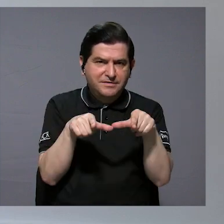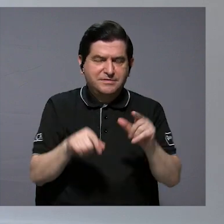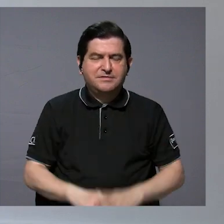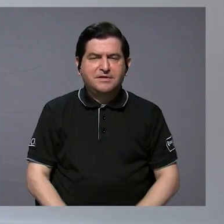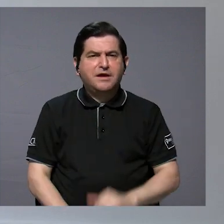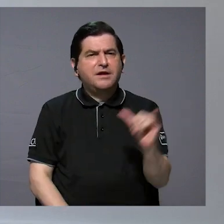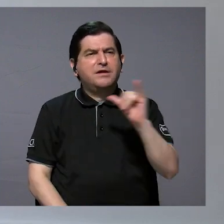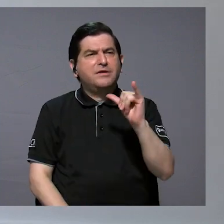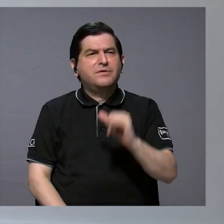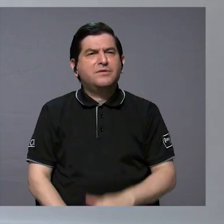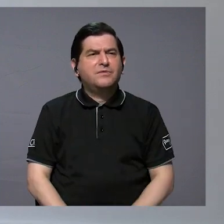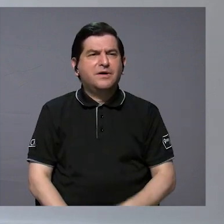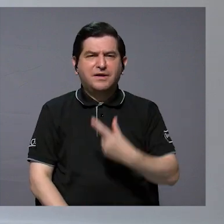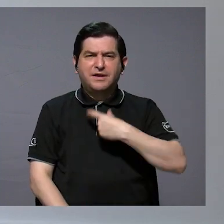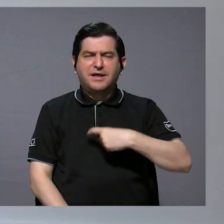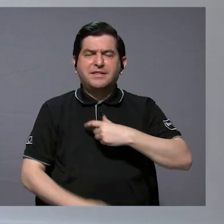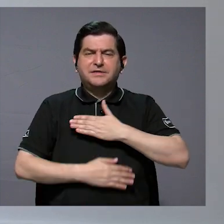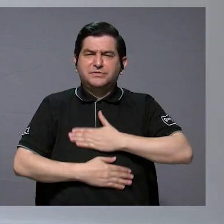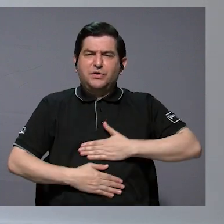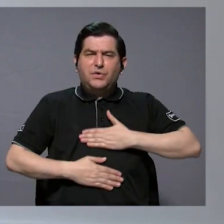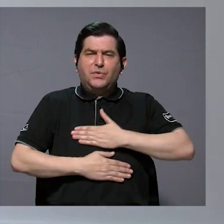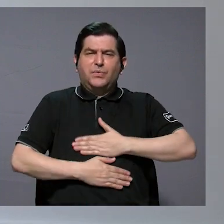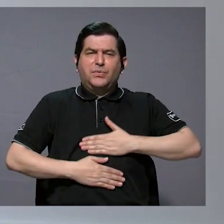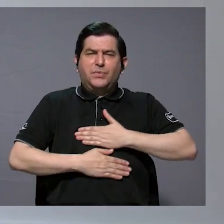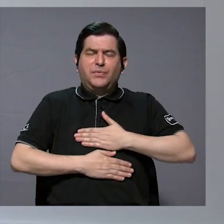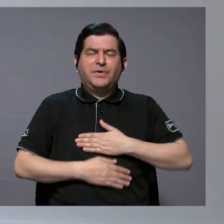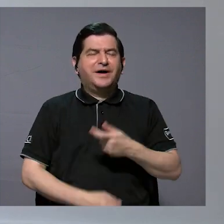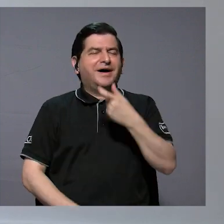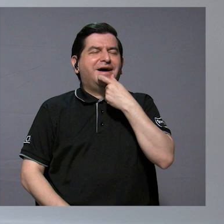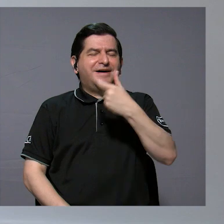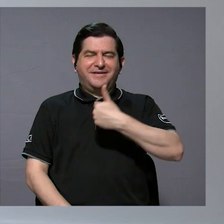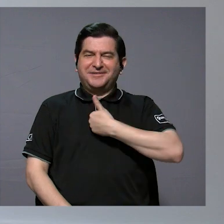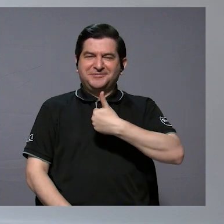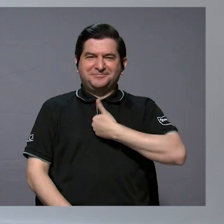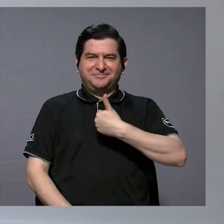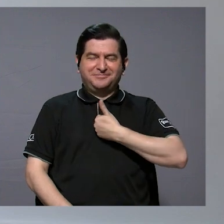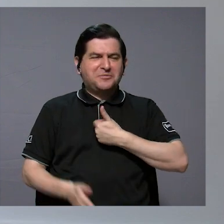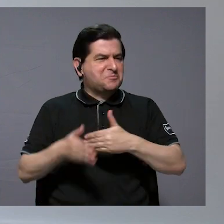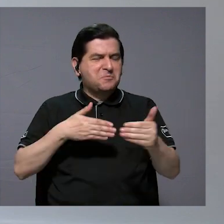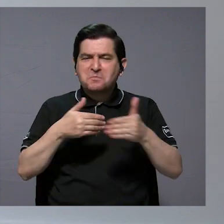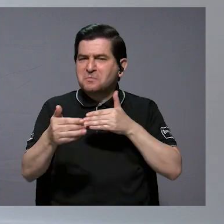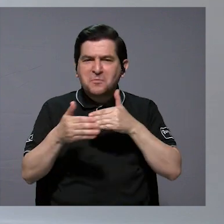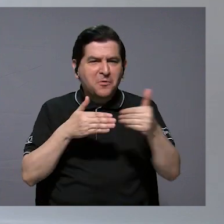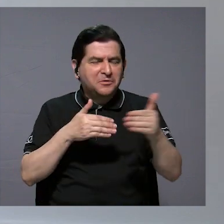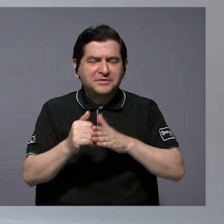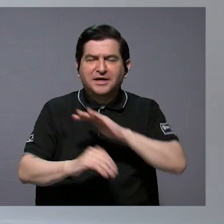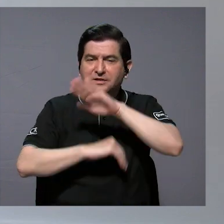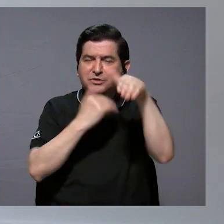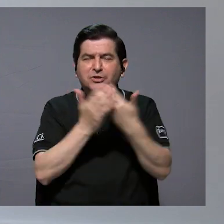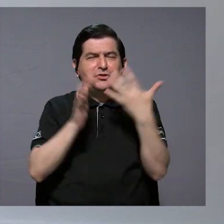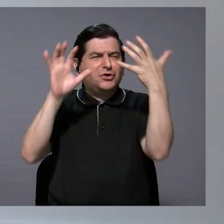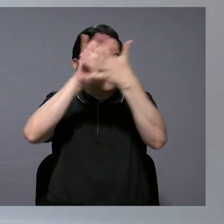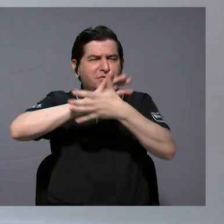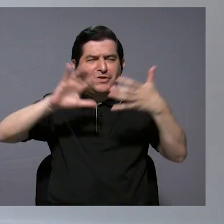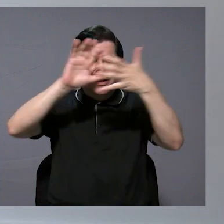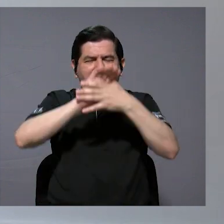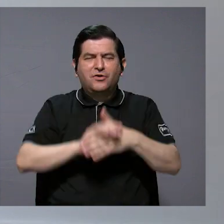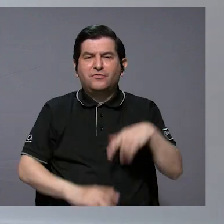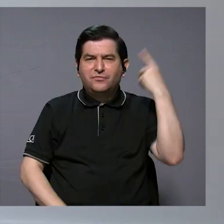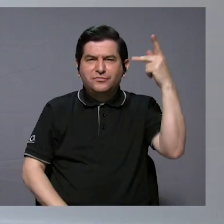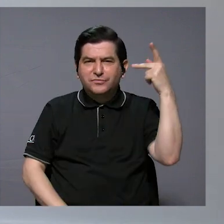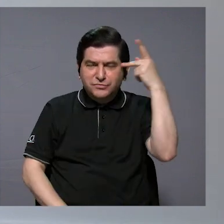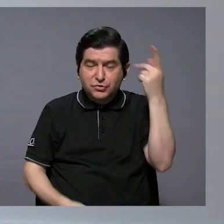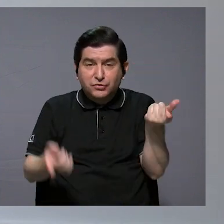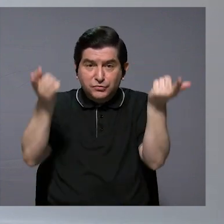otros lugares, el deseo también al placer, a reírnos de nosotras mismas a pesar de todo el